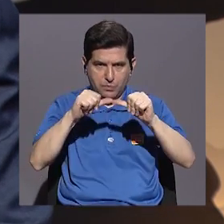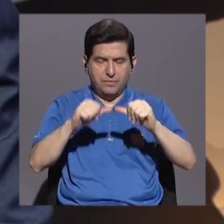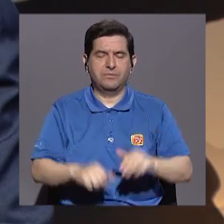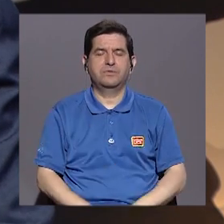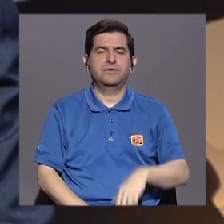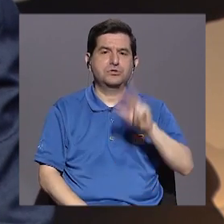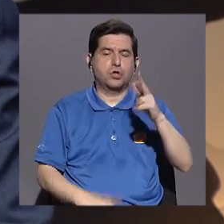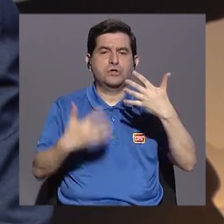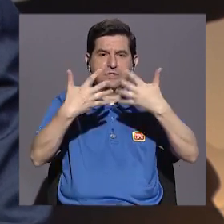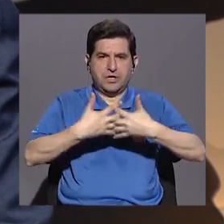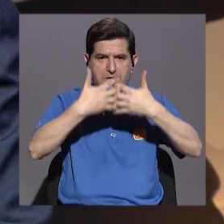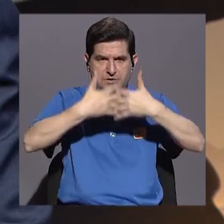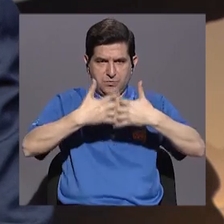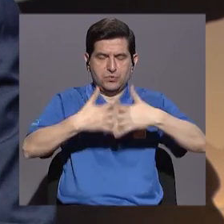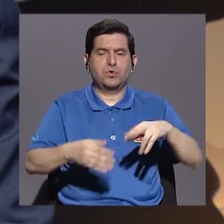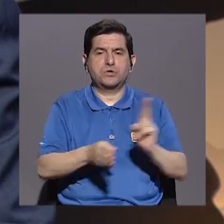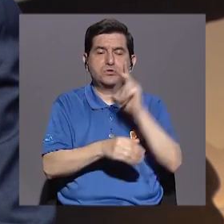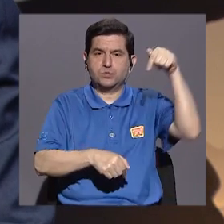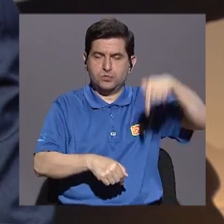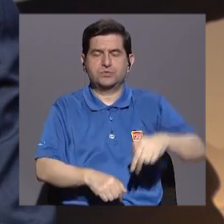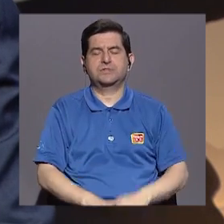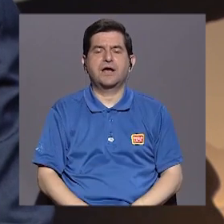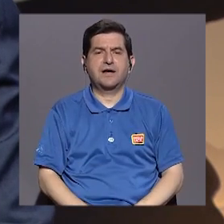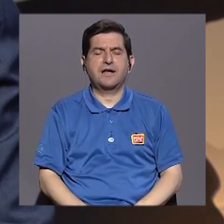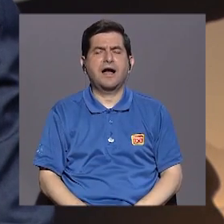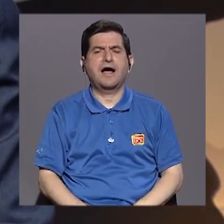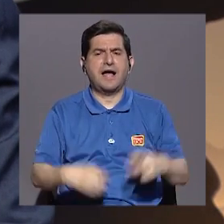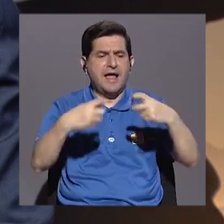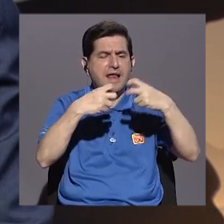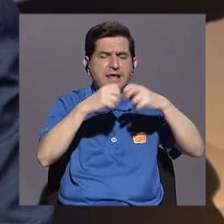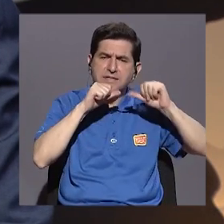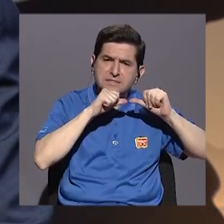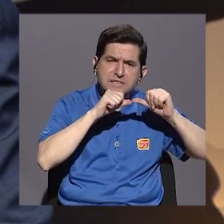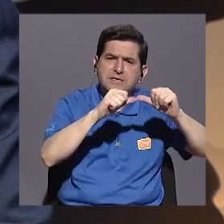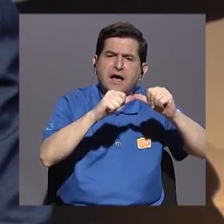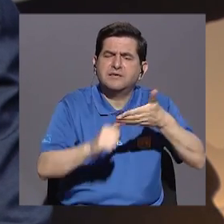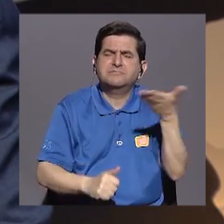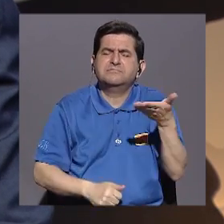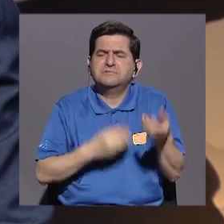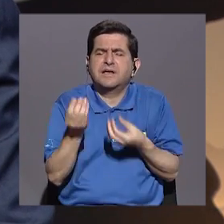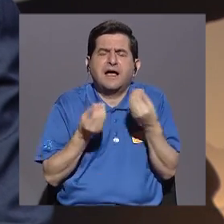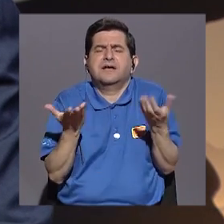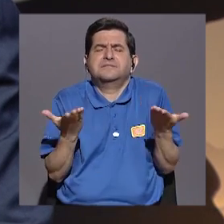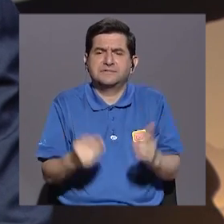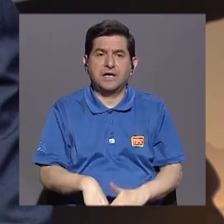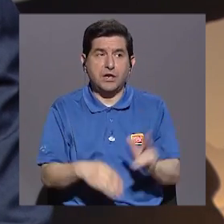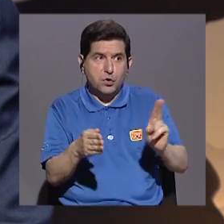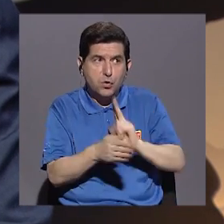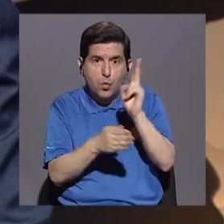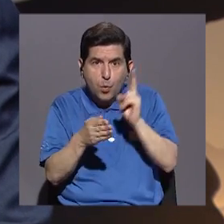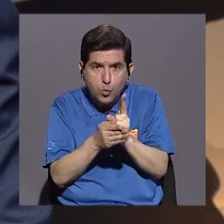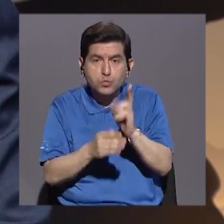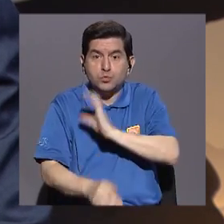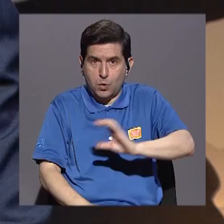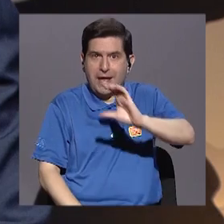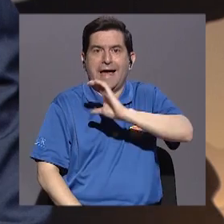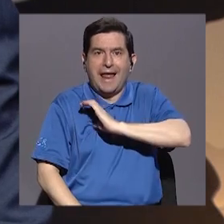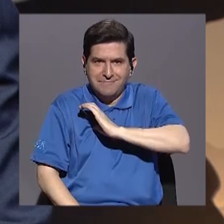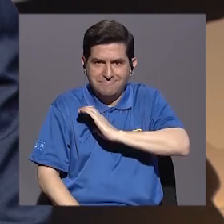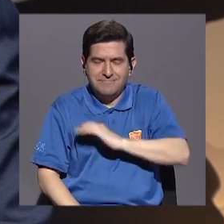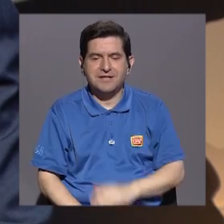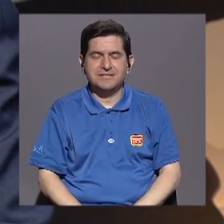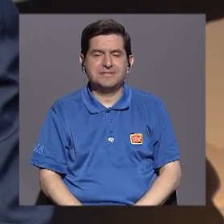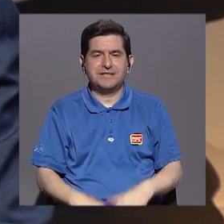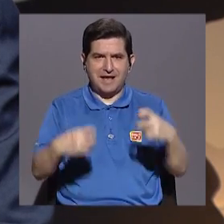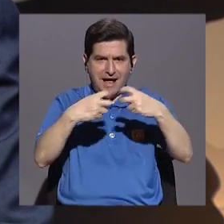se están utilizando hoy en día la máquina de corriente continua hace uso de las propiedades de